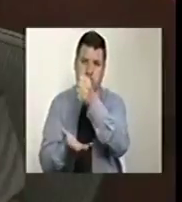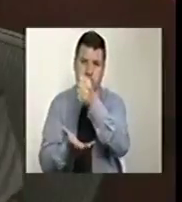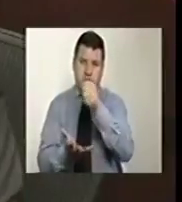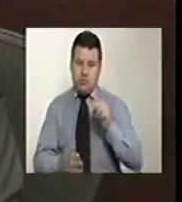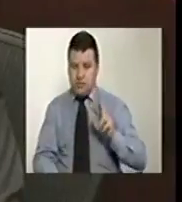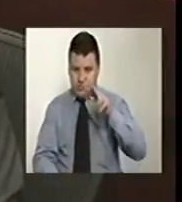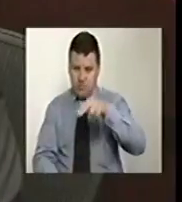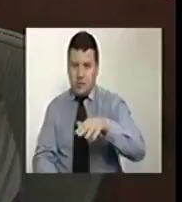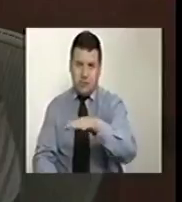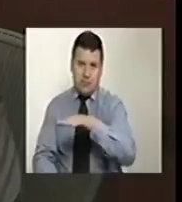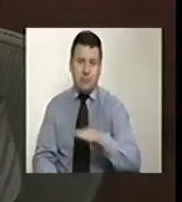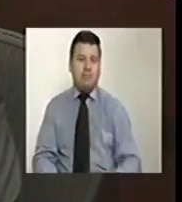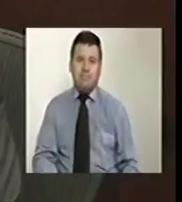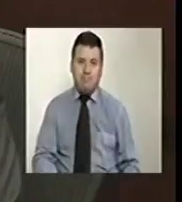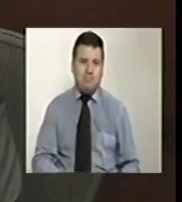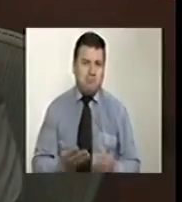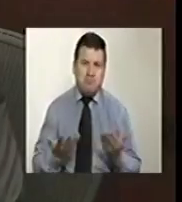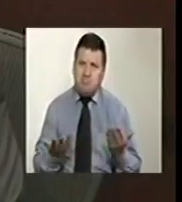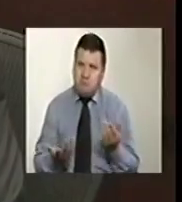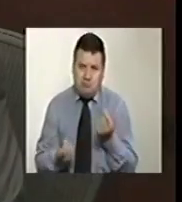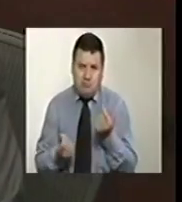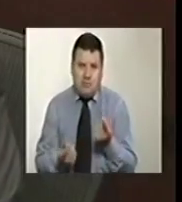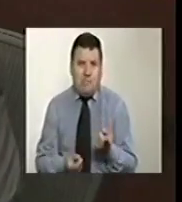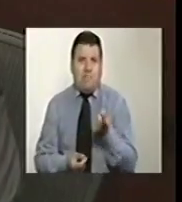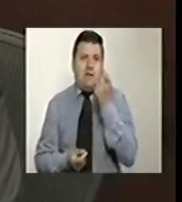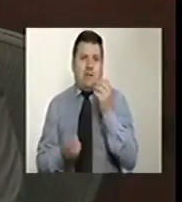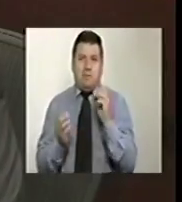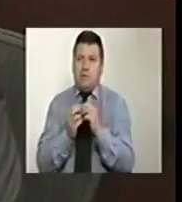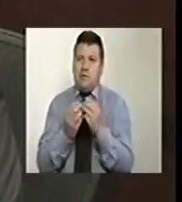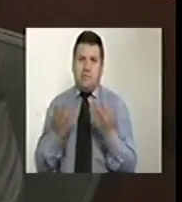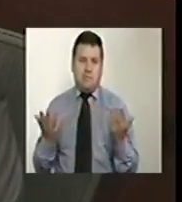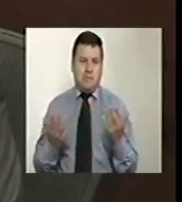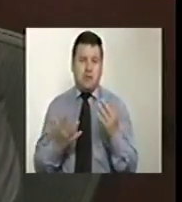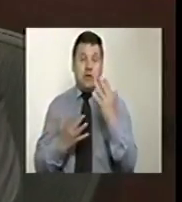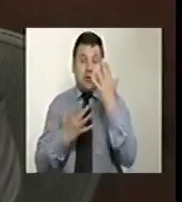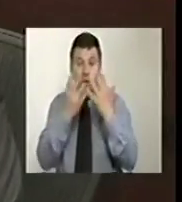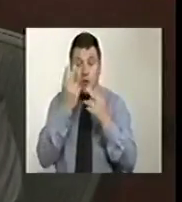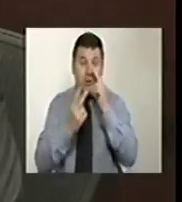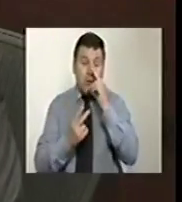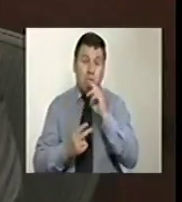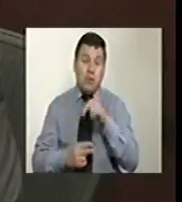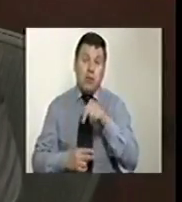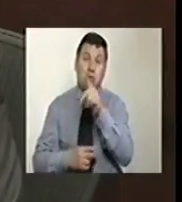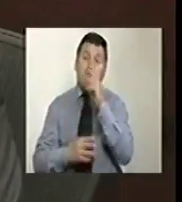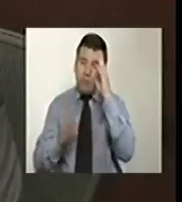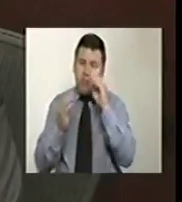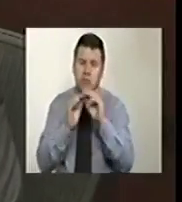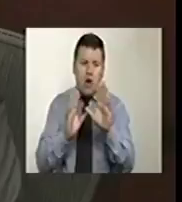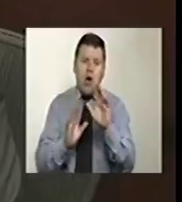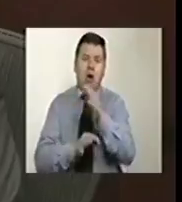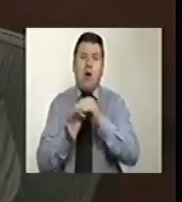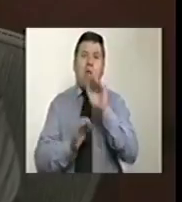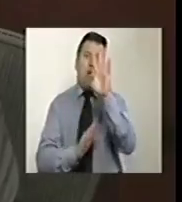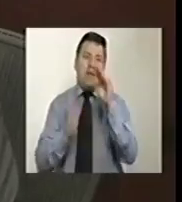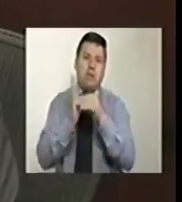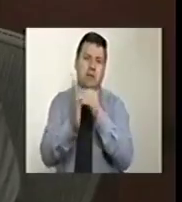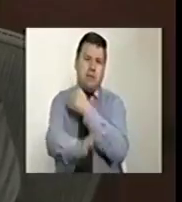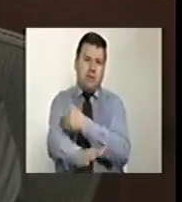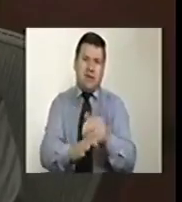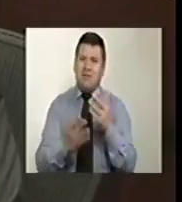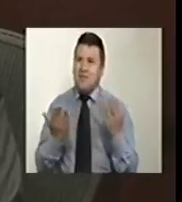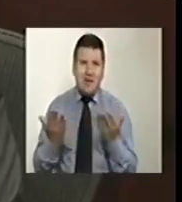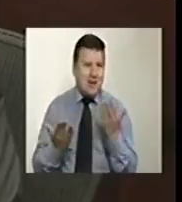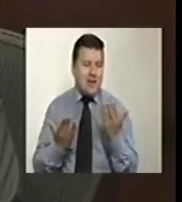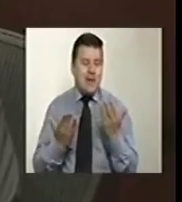vía, lo cual es supremamente insuficiente. Y el 12 de julio indicó que iban a ser 4 mil millones.